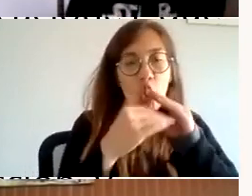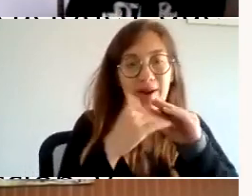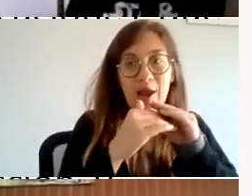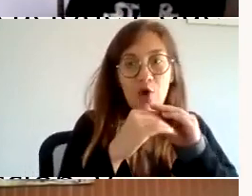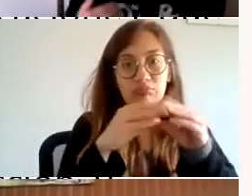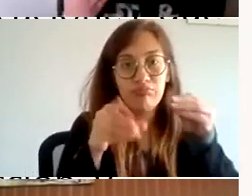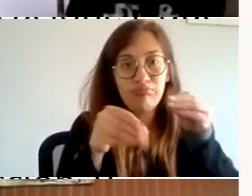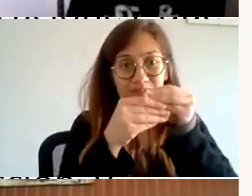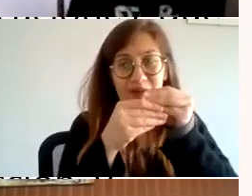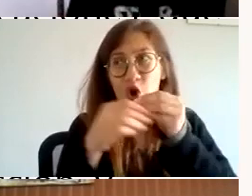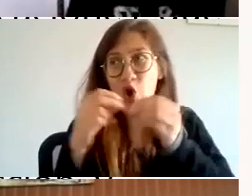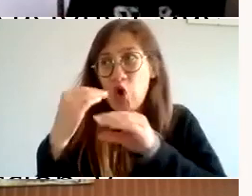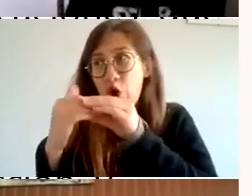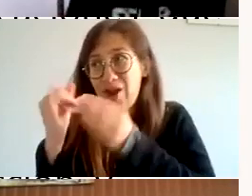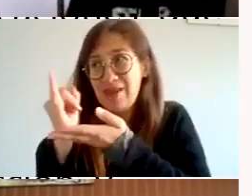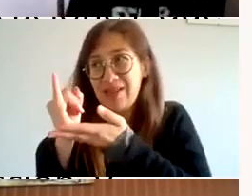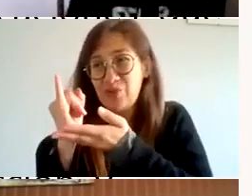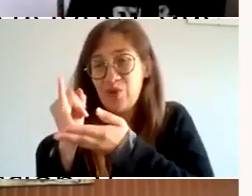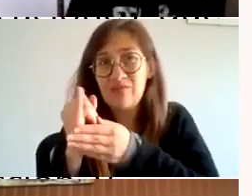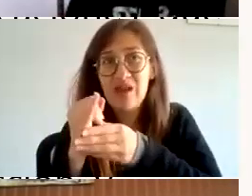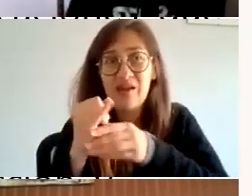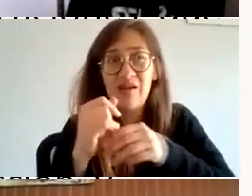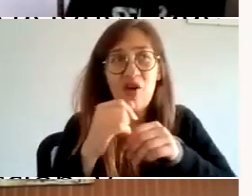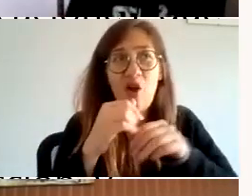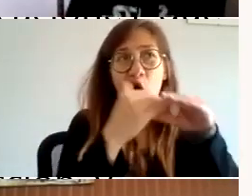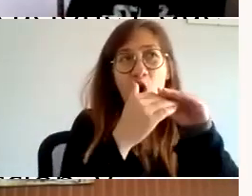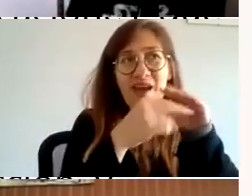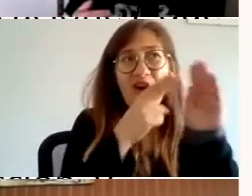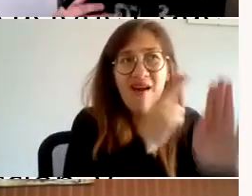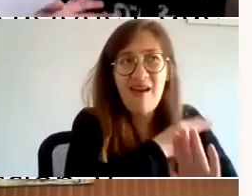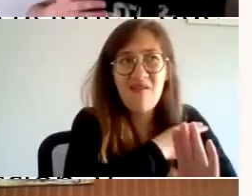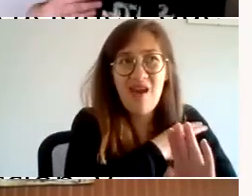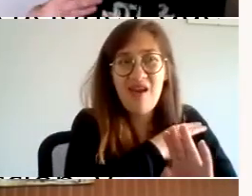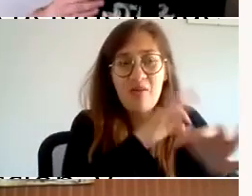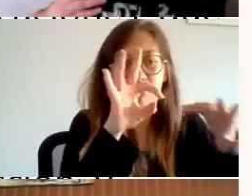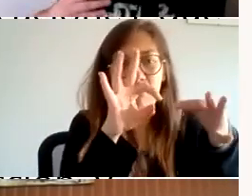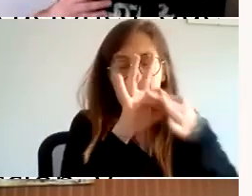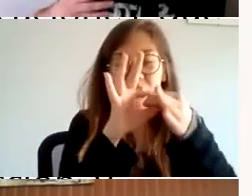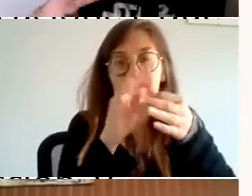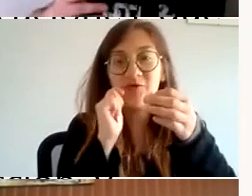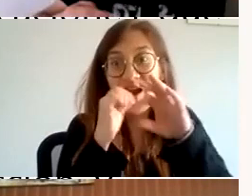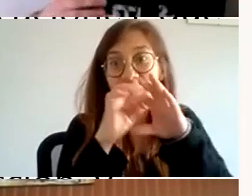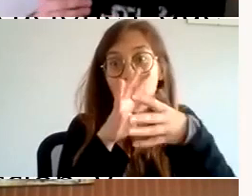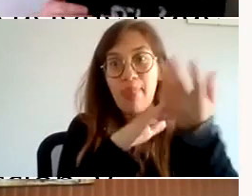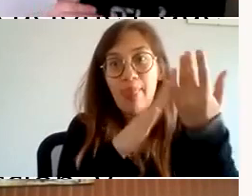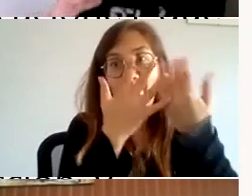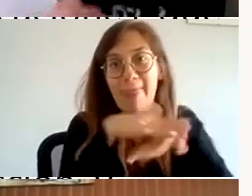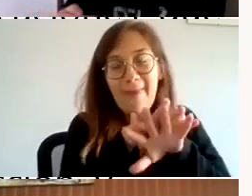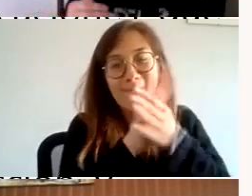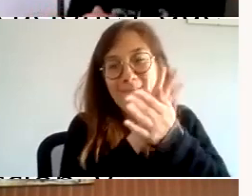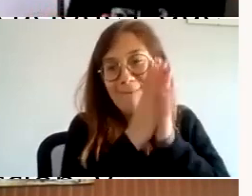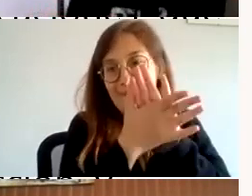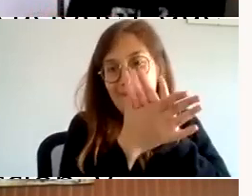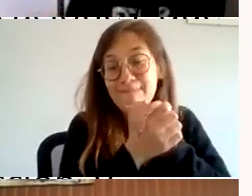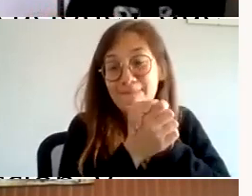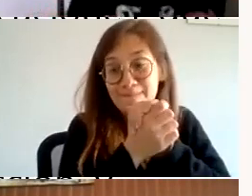institución, quizá alguno más de algún cargo, porque pueden tener el personal, pero también puede ser, no sé, el de encargado de tal servicio tiene su